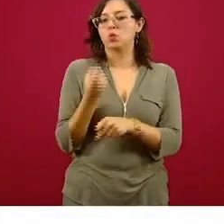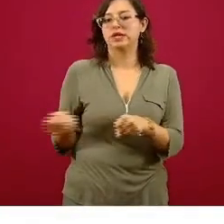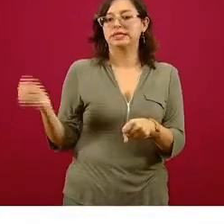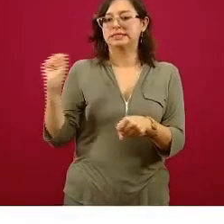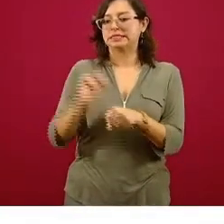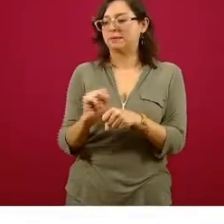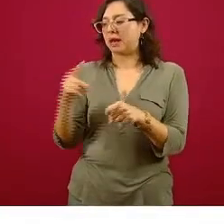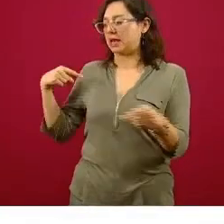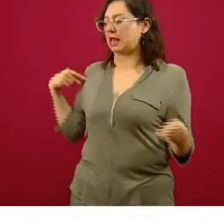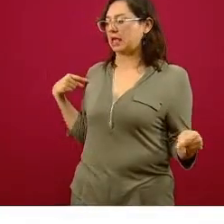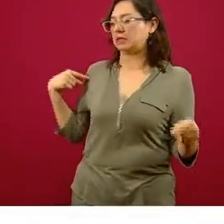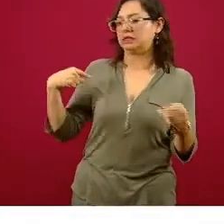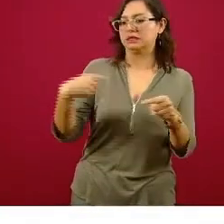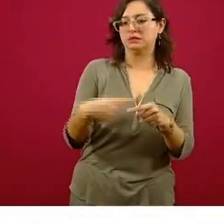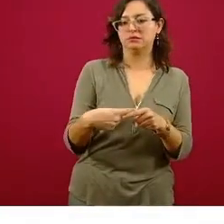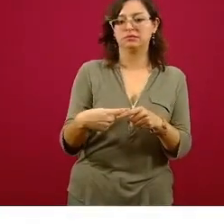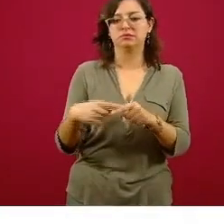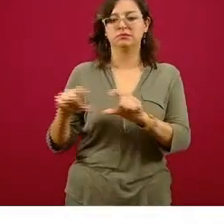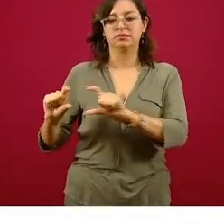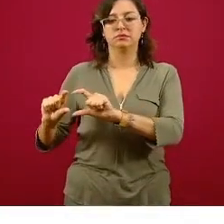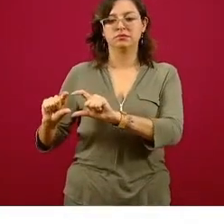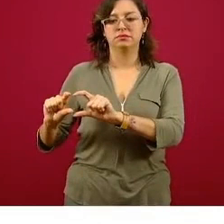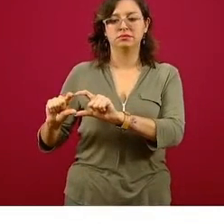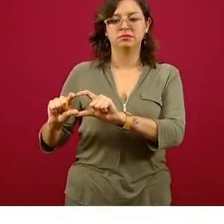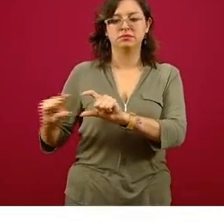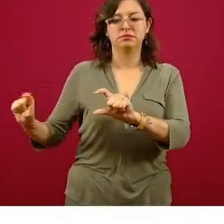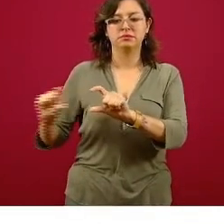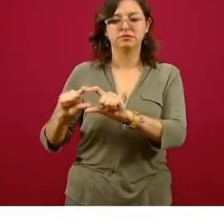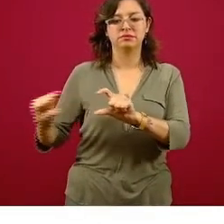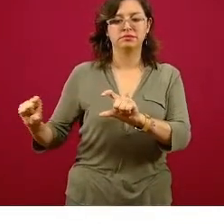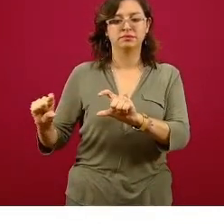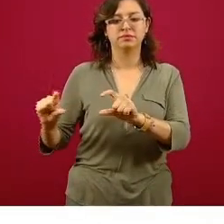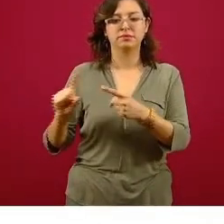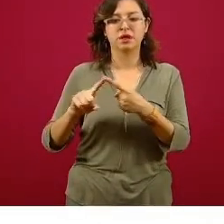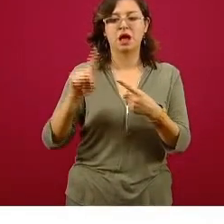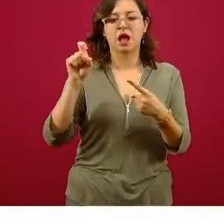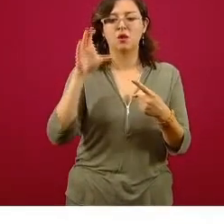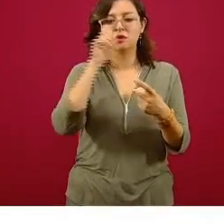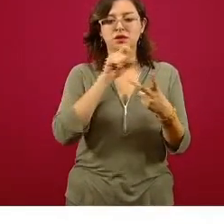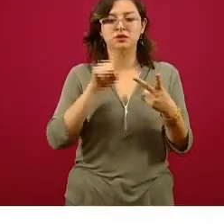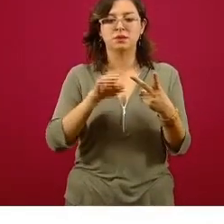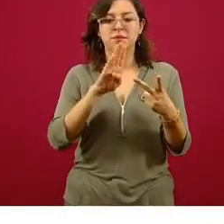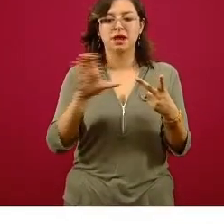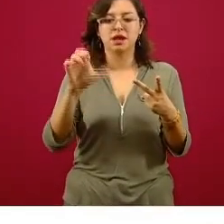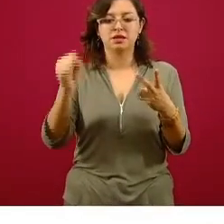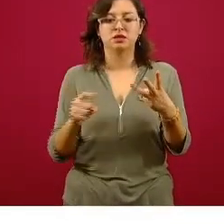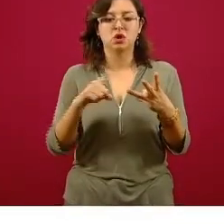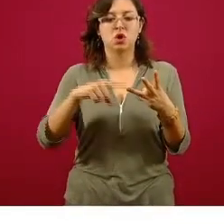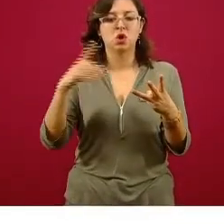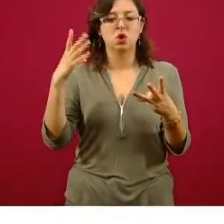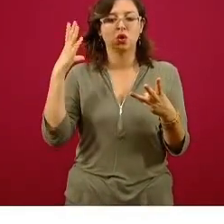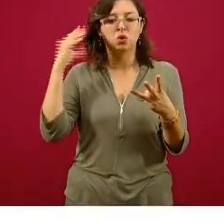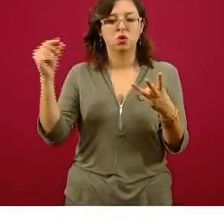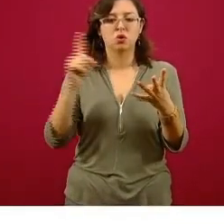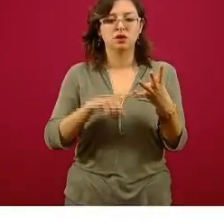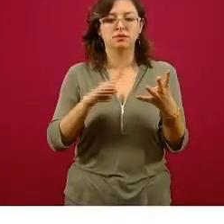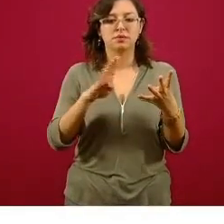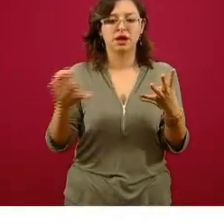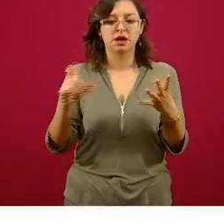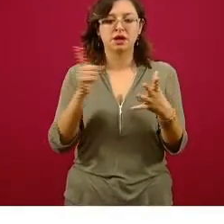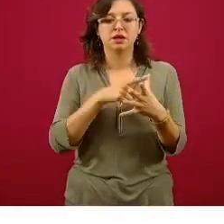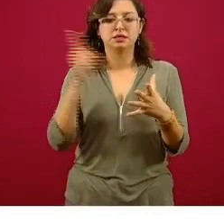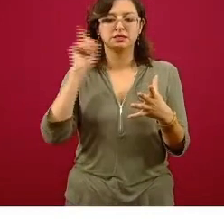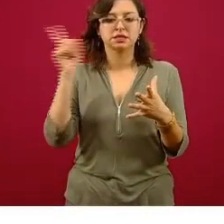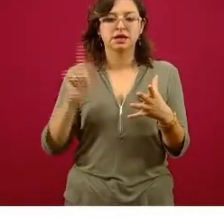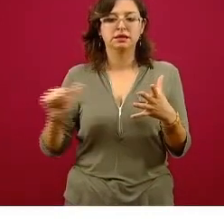mayor a el 5%, que son Aguascalientes, Baja California Sur, Colima, Baja California, Zacatecas,